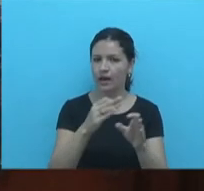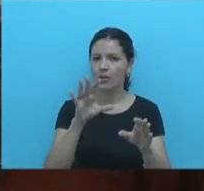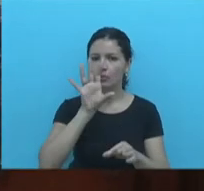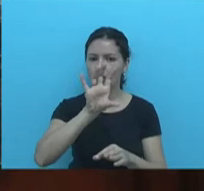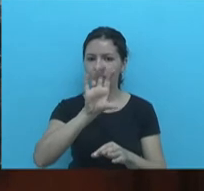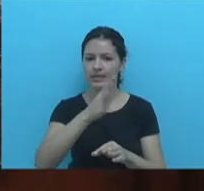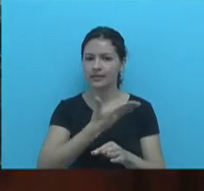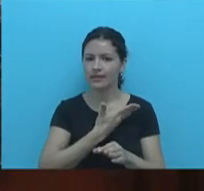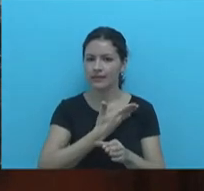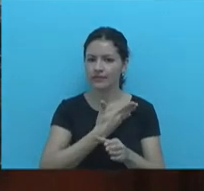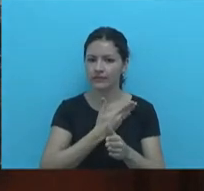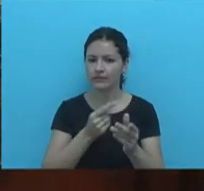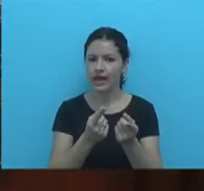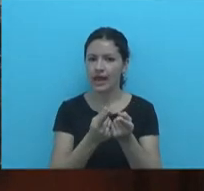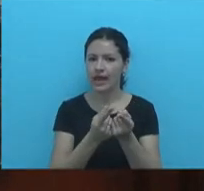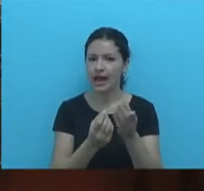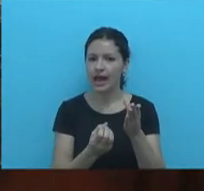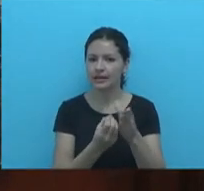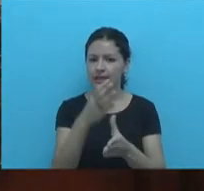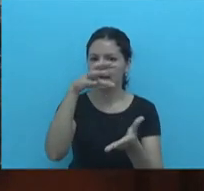Fe, una sala de enfermería